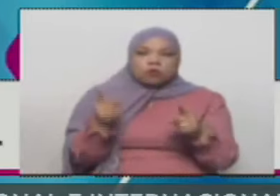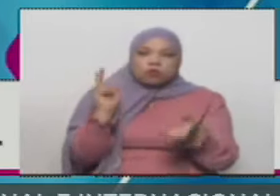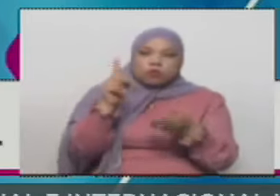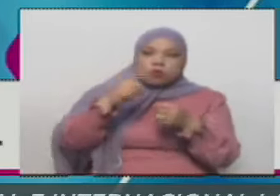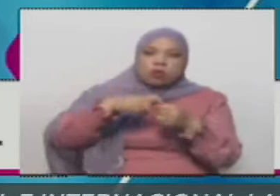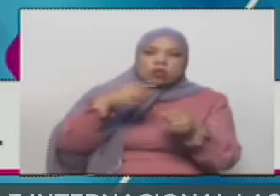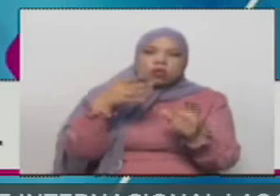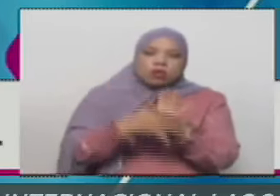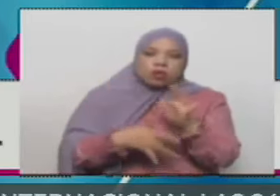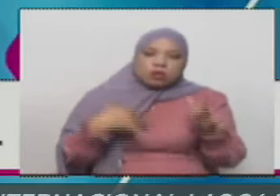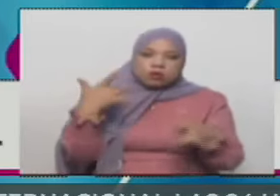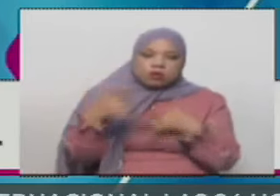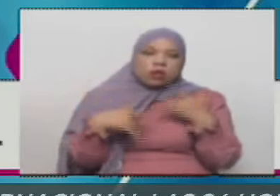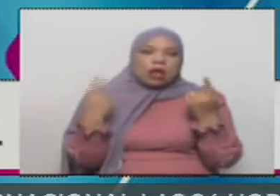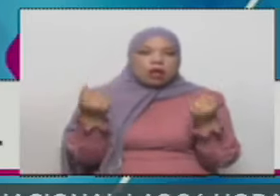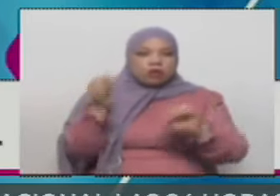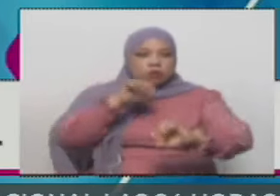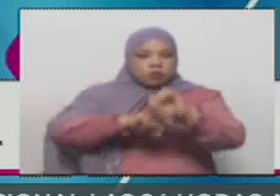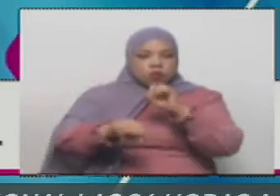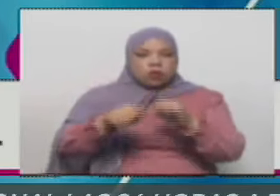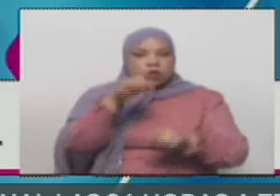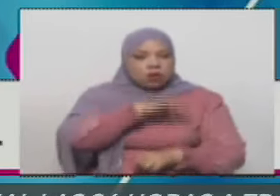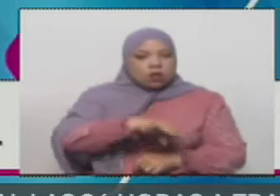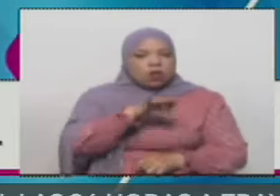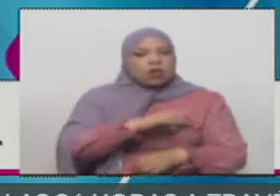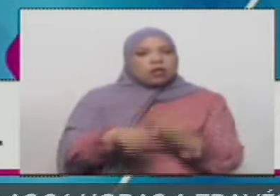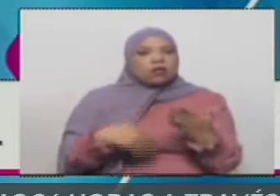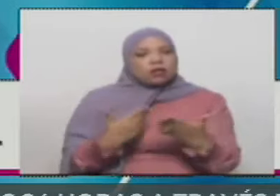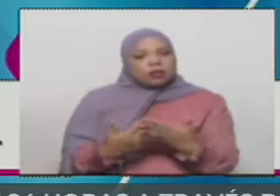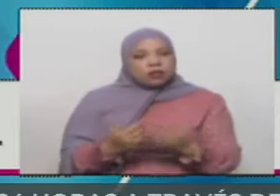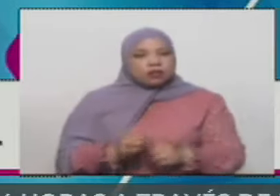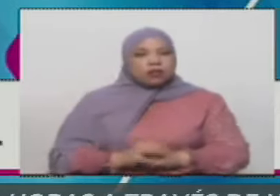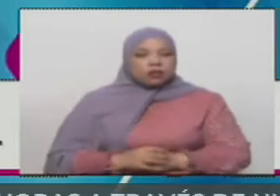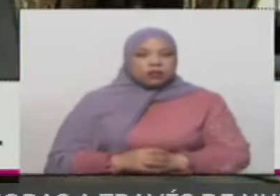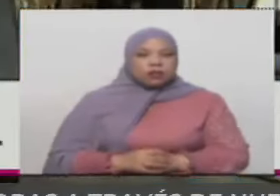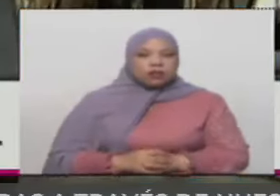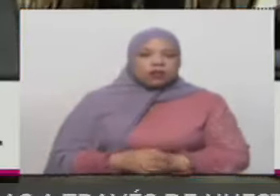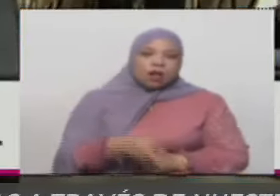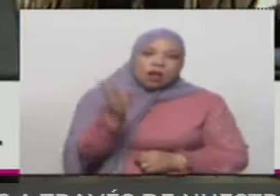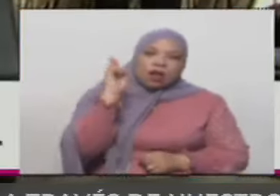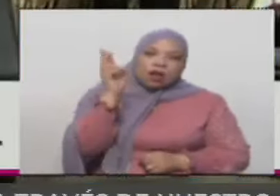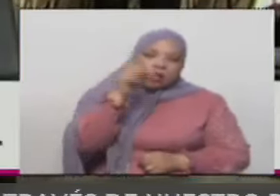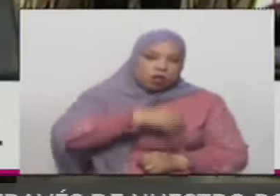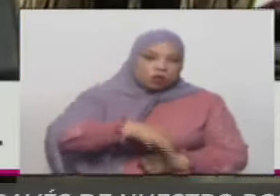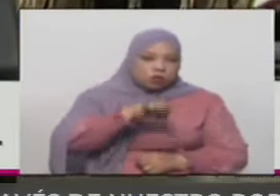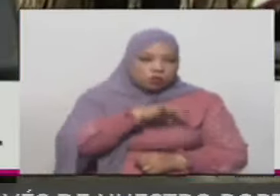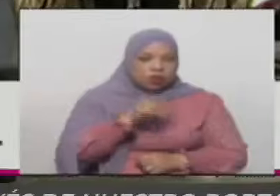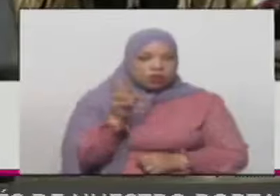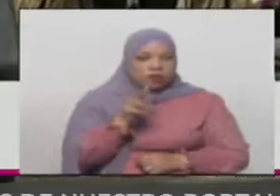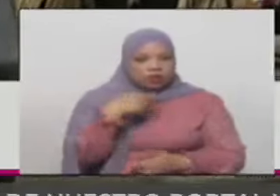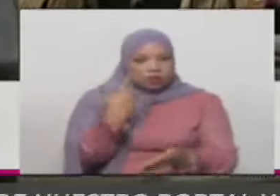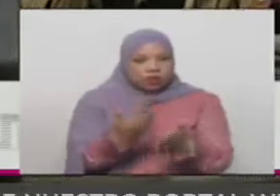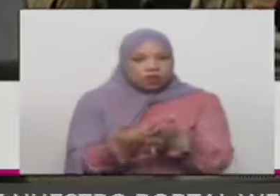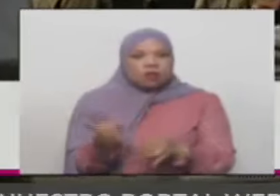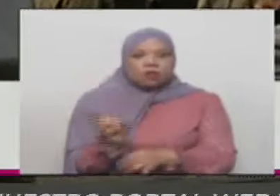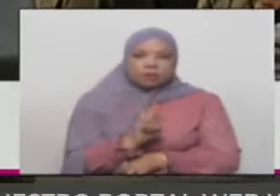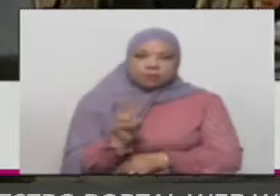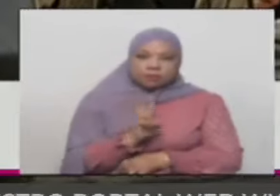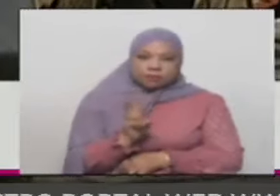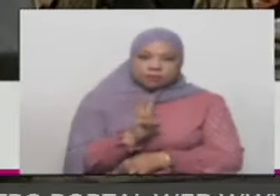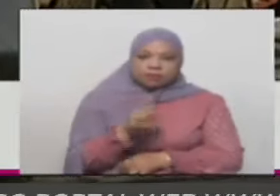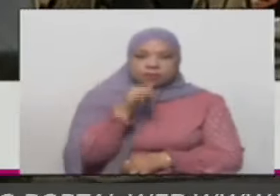enfrentados a este señor que está aquí, a las redes sociales. Las redes sociales